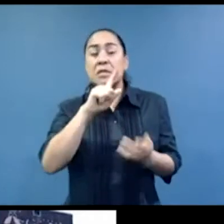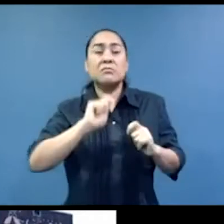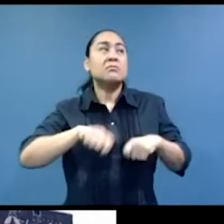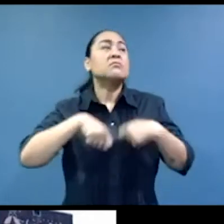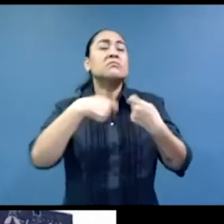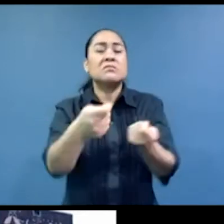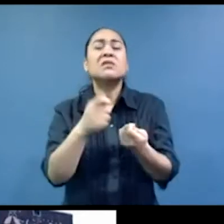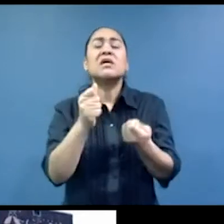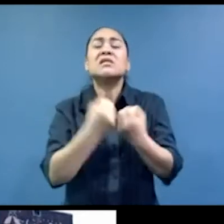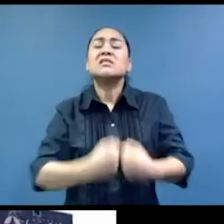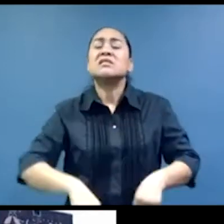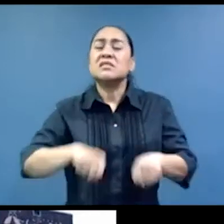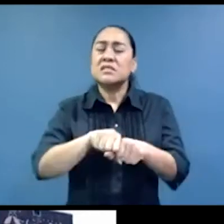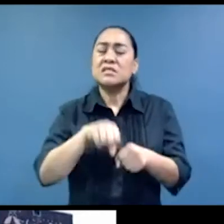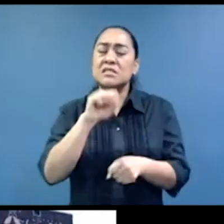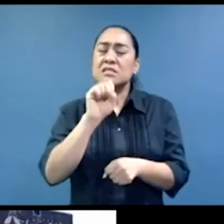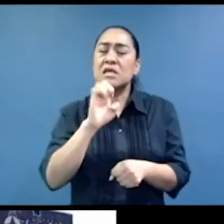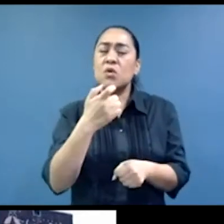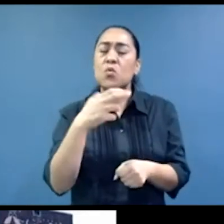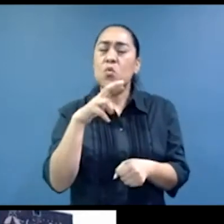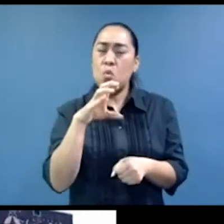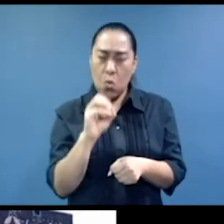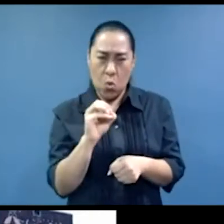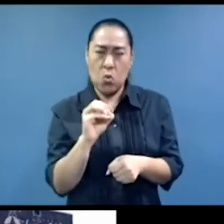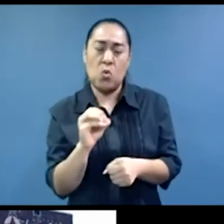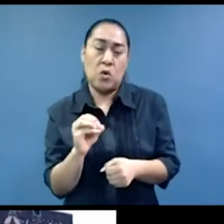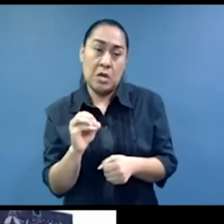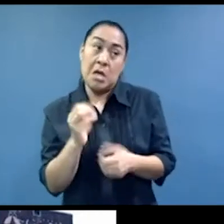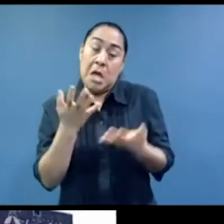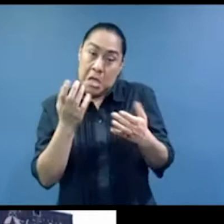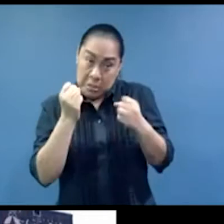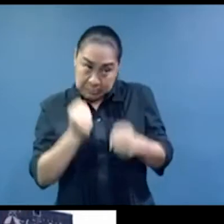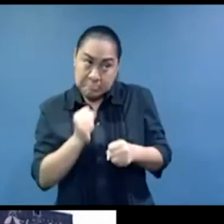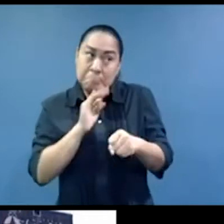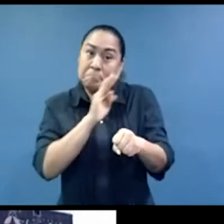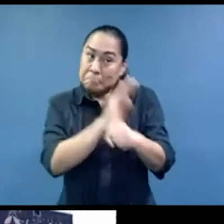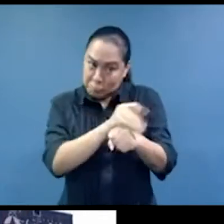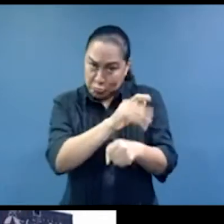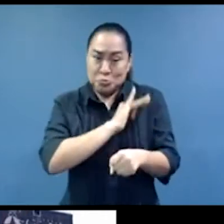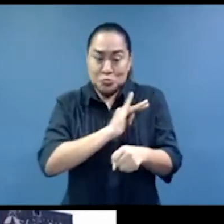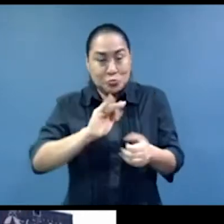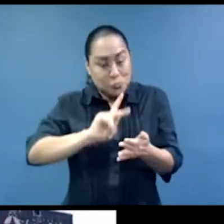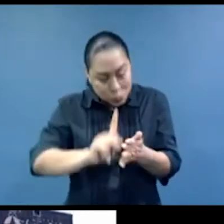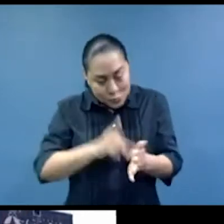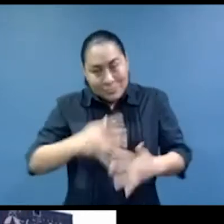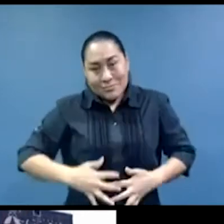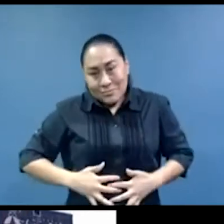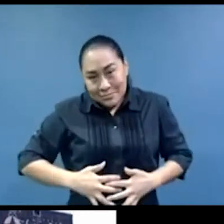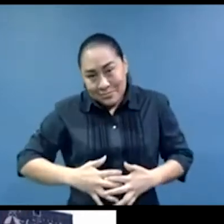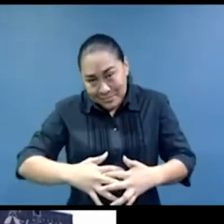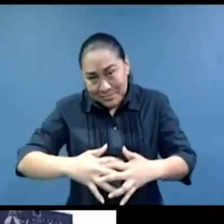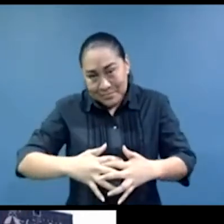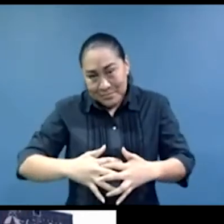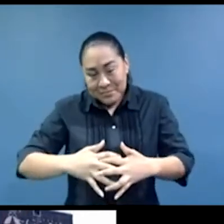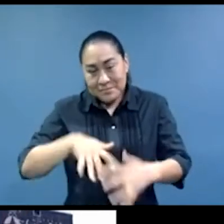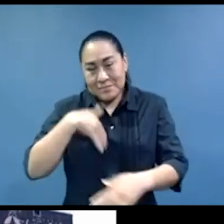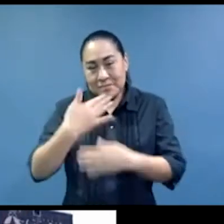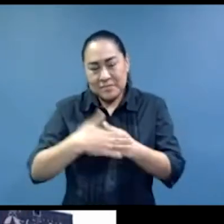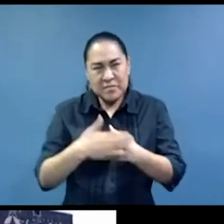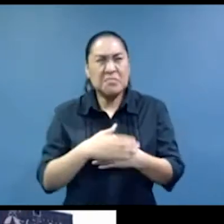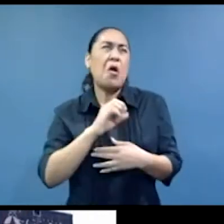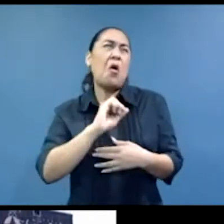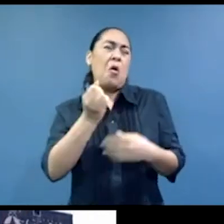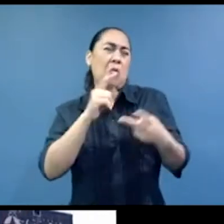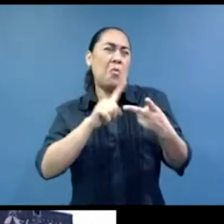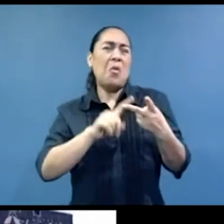un seguro por un lado en el que te garantizan que te vas a embarazar y otra cosa que le llaman el óvulo dorado o